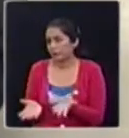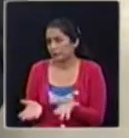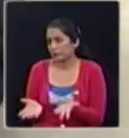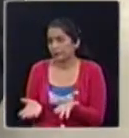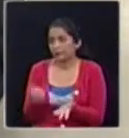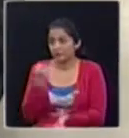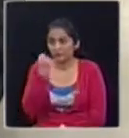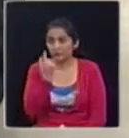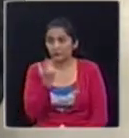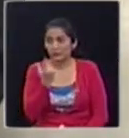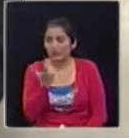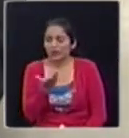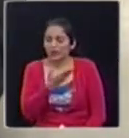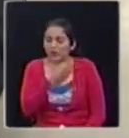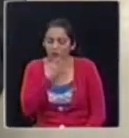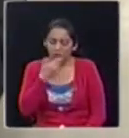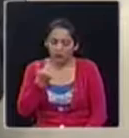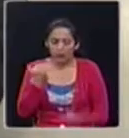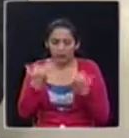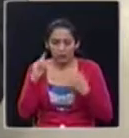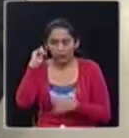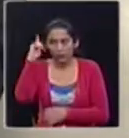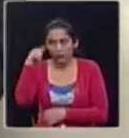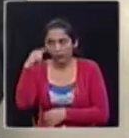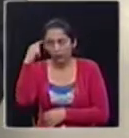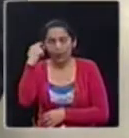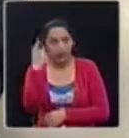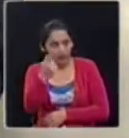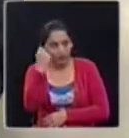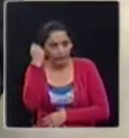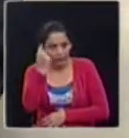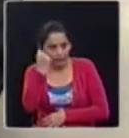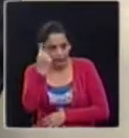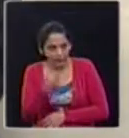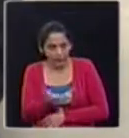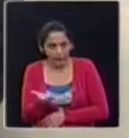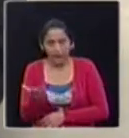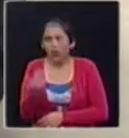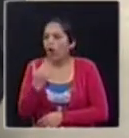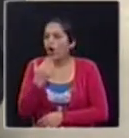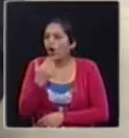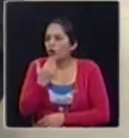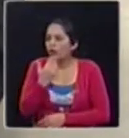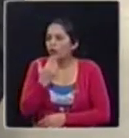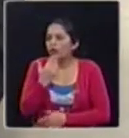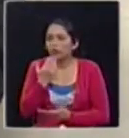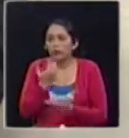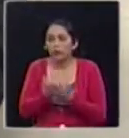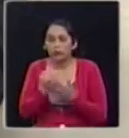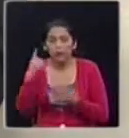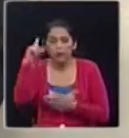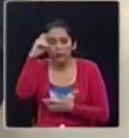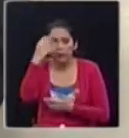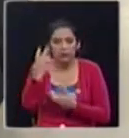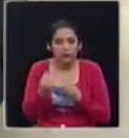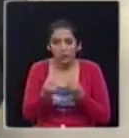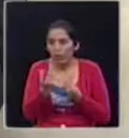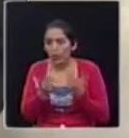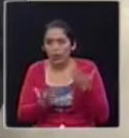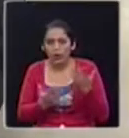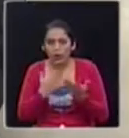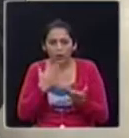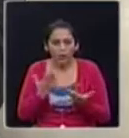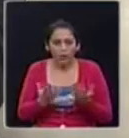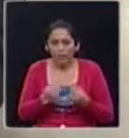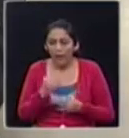gobierno, lo que debemos evitar es que la manera de solucionar el déficit fiscal o la balanza de pagos es poniendo trabas al